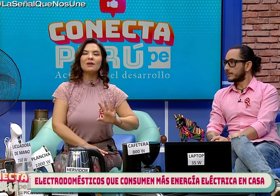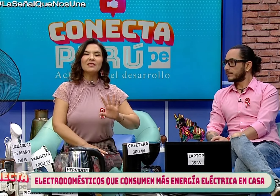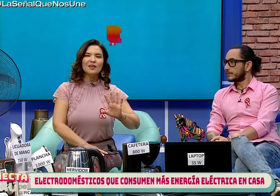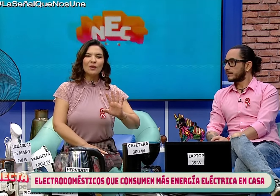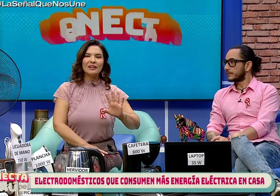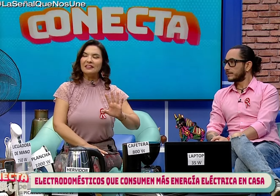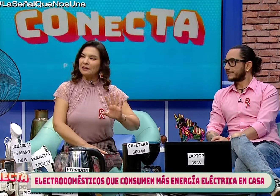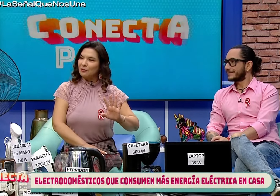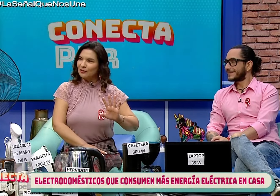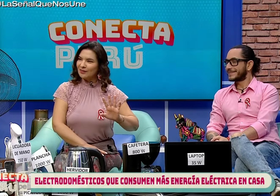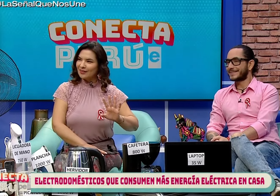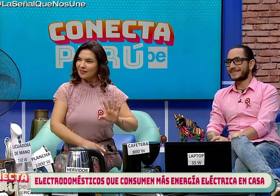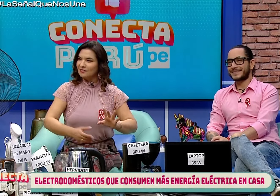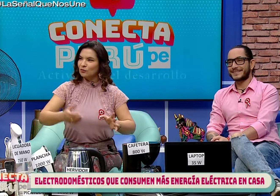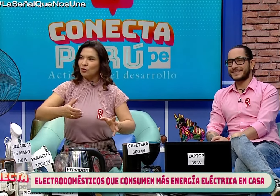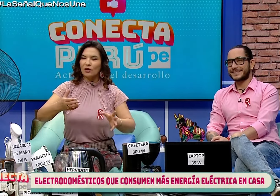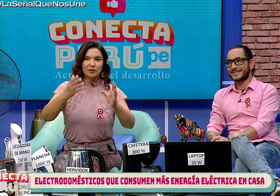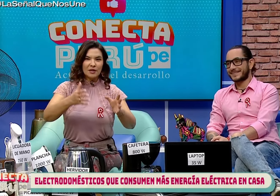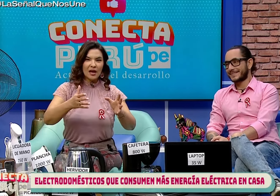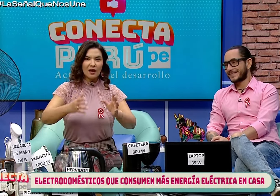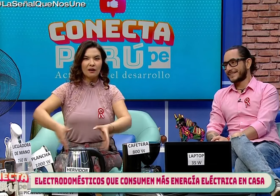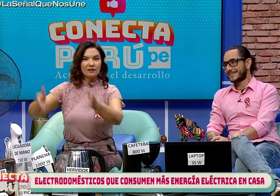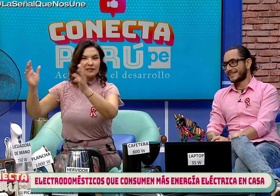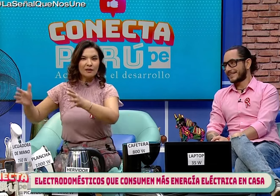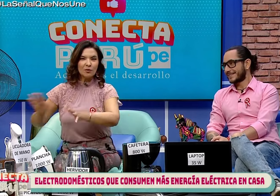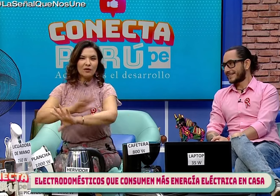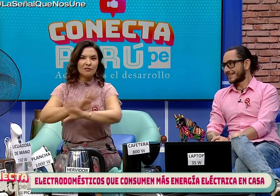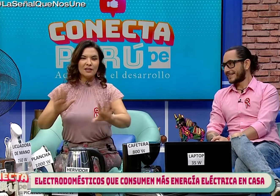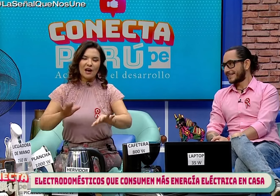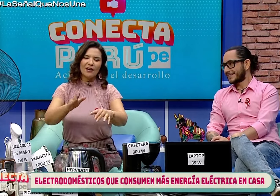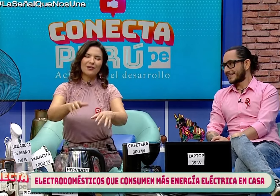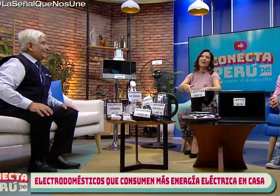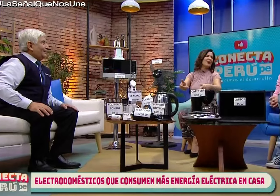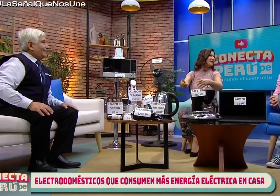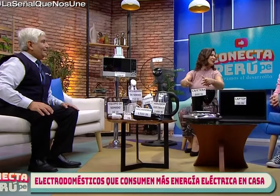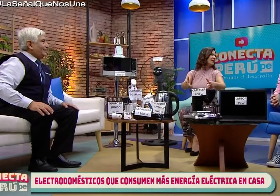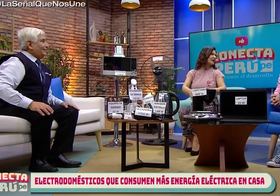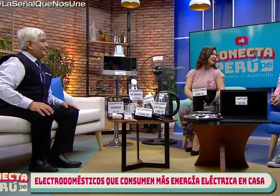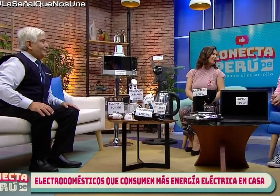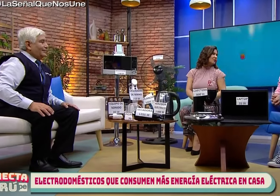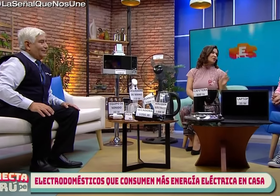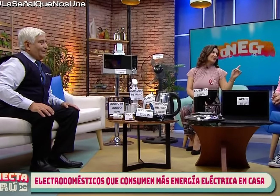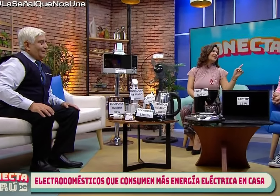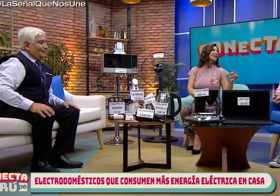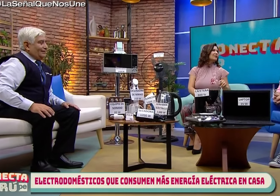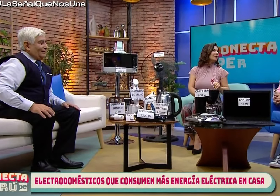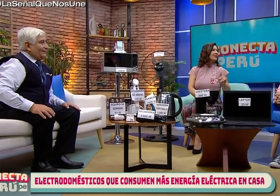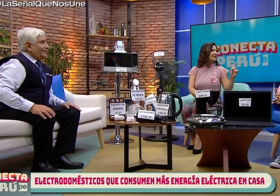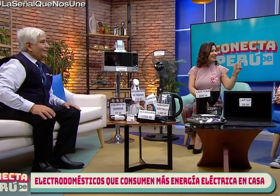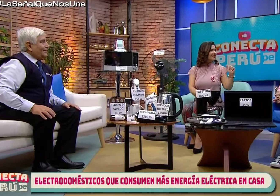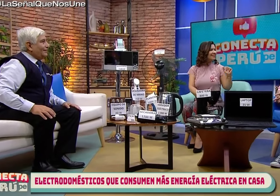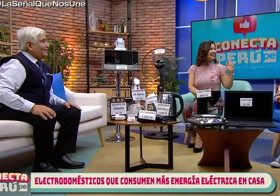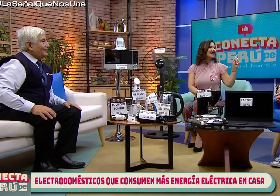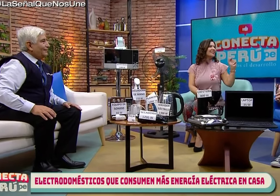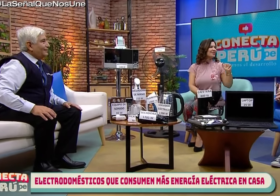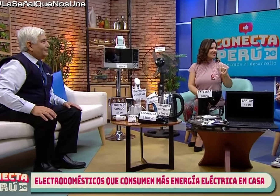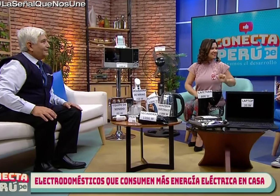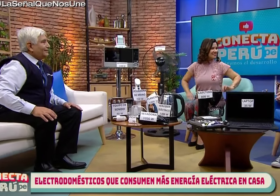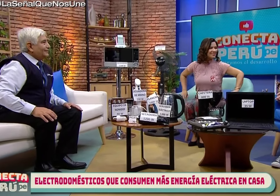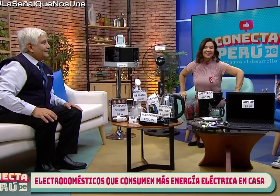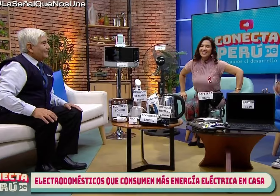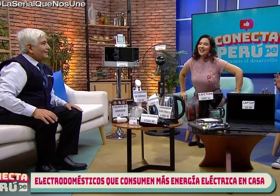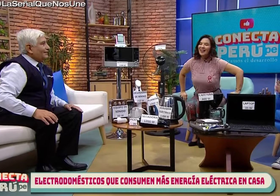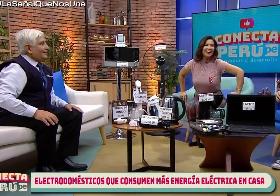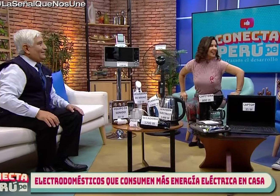costumbre antigua del termo, ¿no? Antes uno hervía, termo y feliz. Ahora no, el hervidor a cada rato. Tú no tienes termo. Termo, ¿no? Ah, es que eres